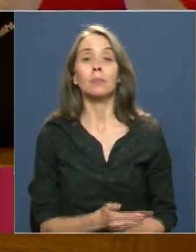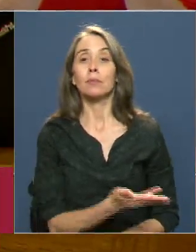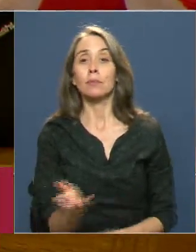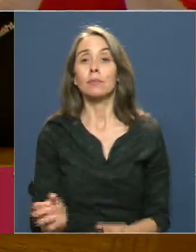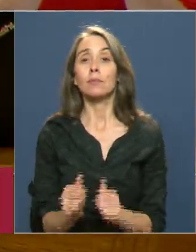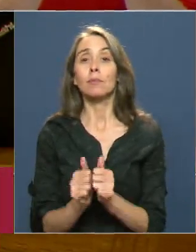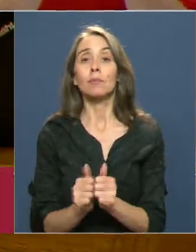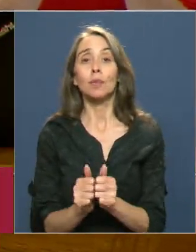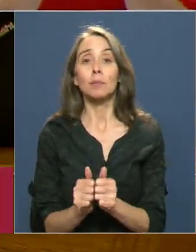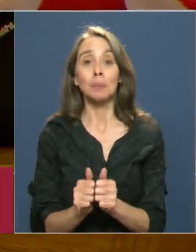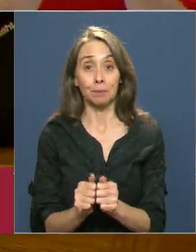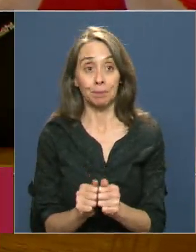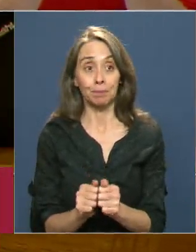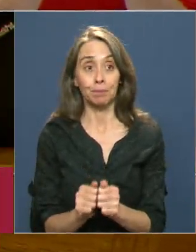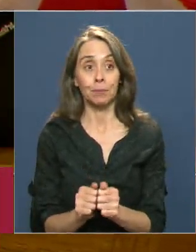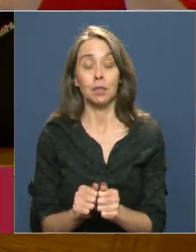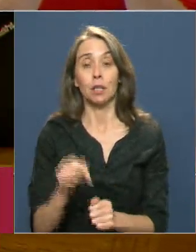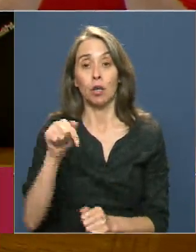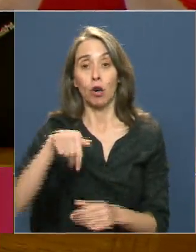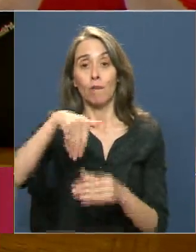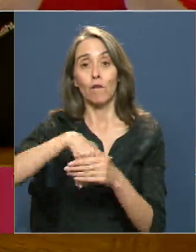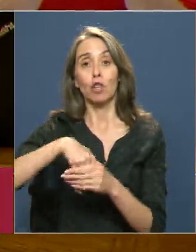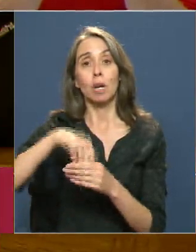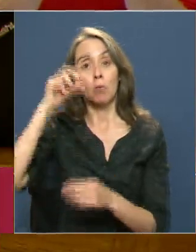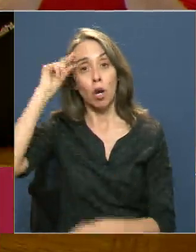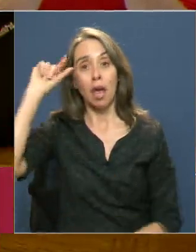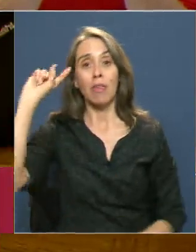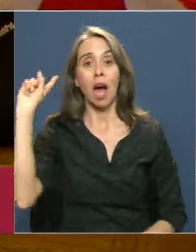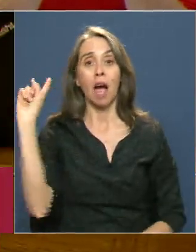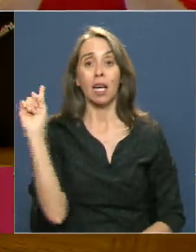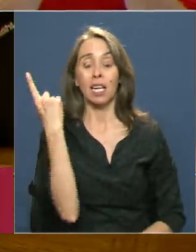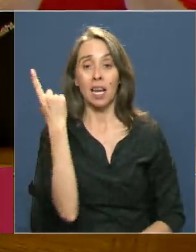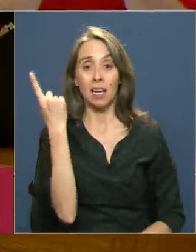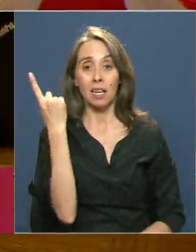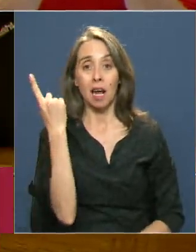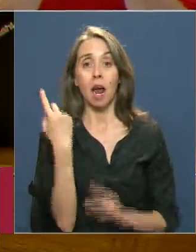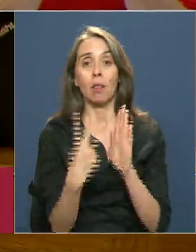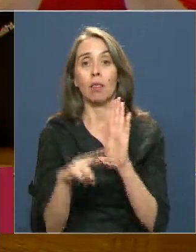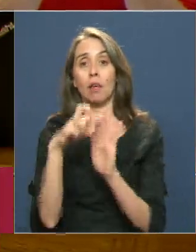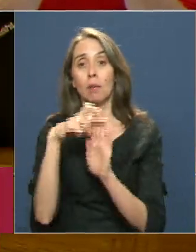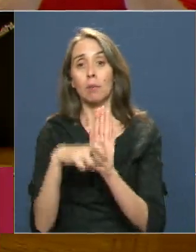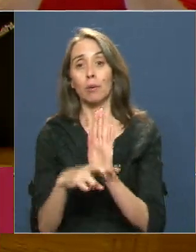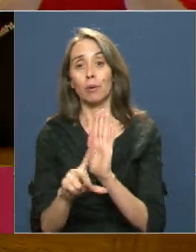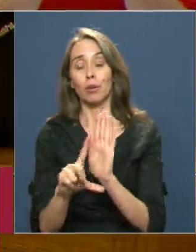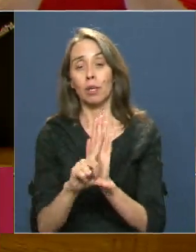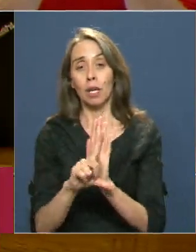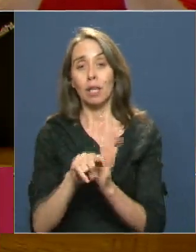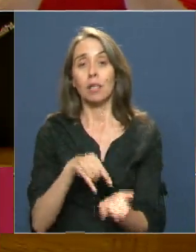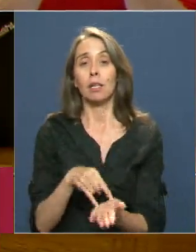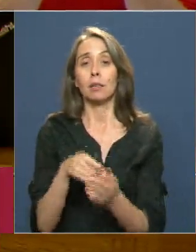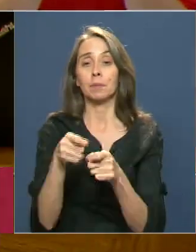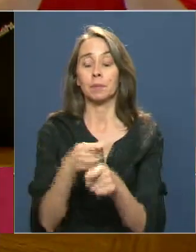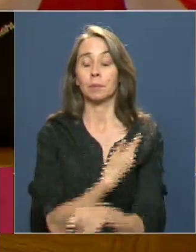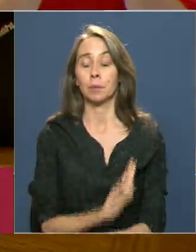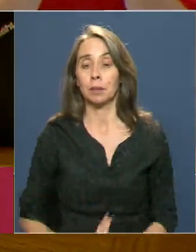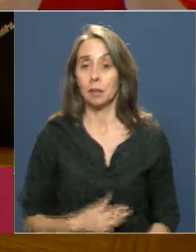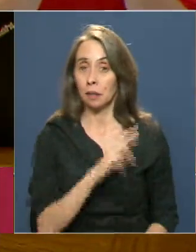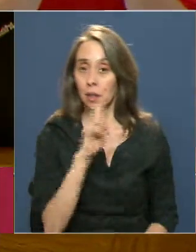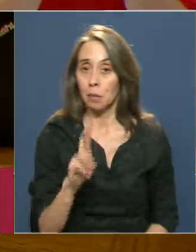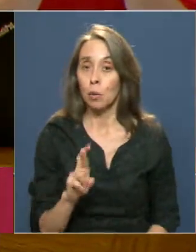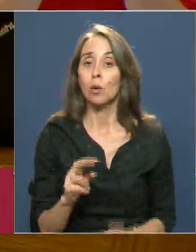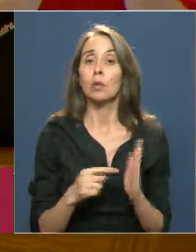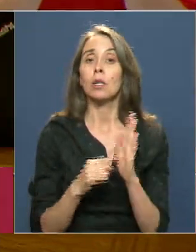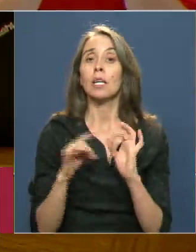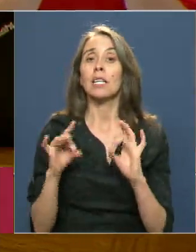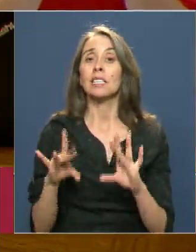Colegas, vamos a votar ahora en general el proyecto de ley originado en mensaje que